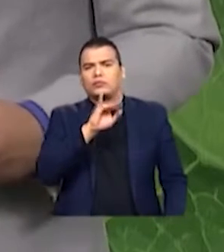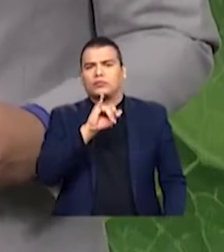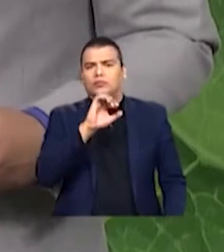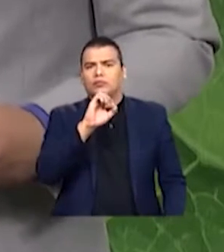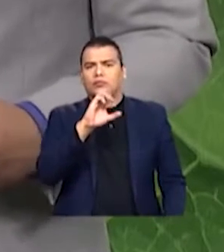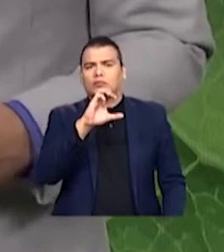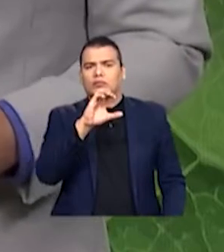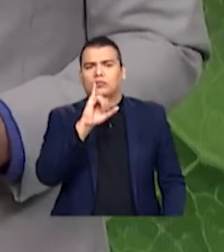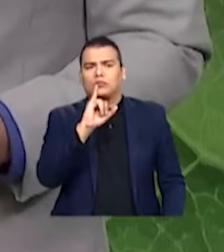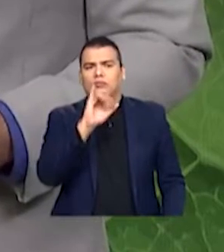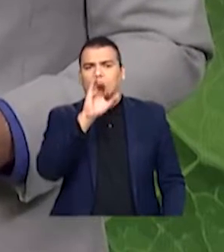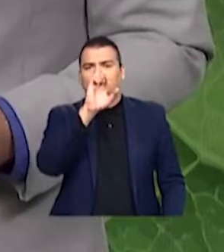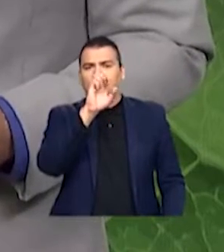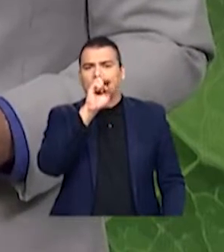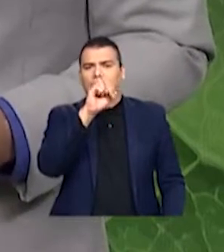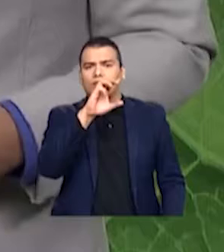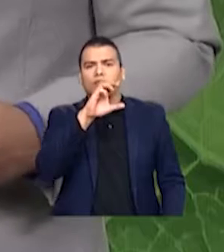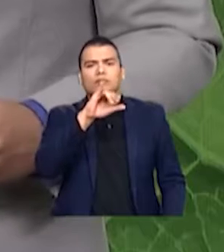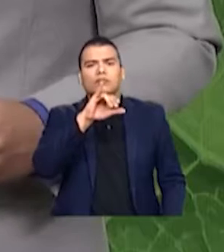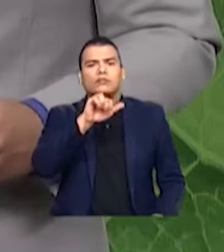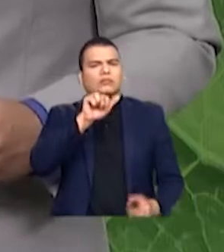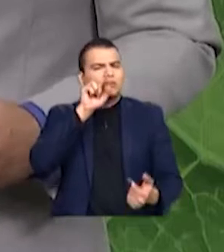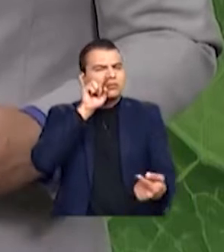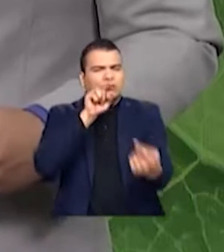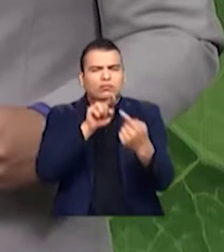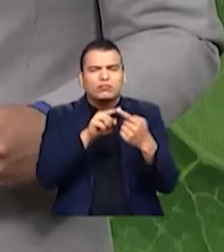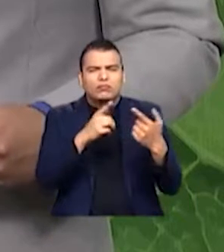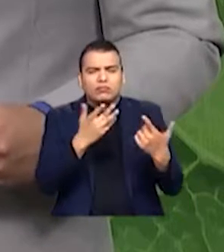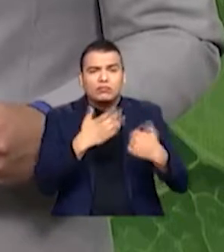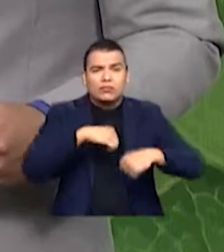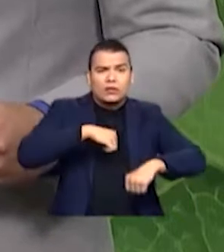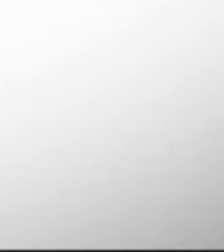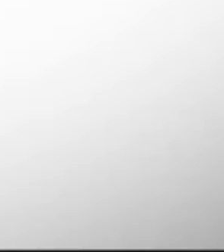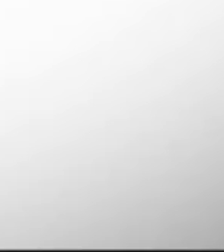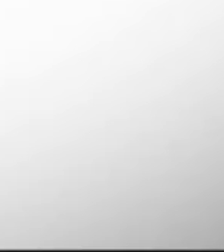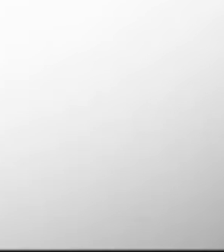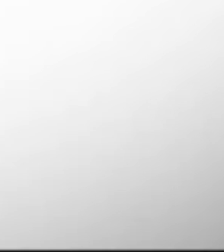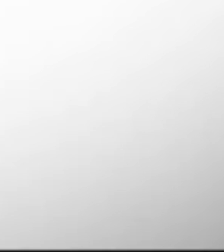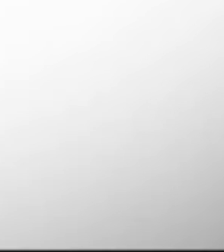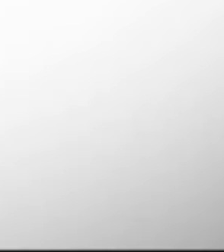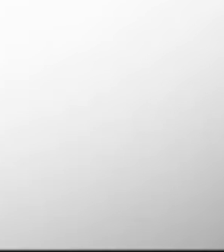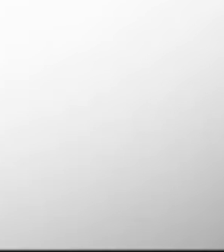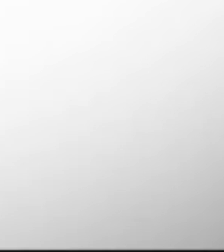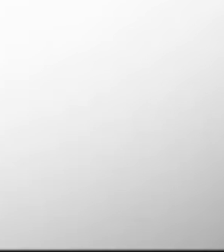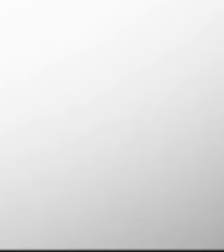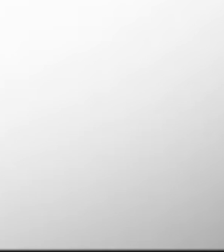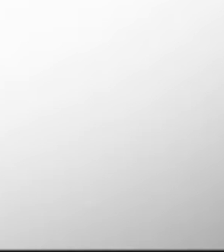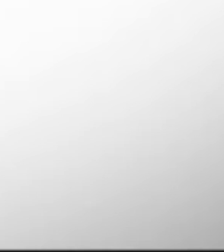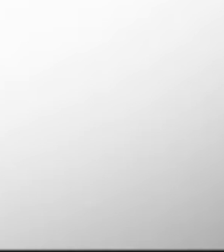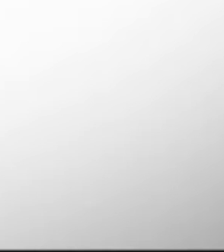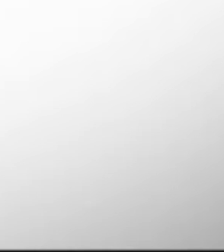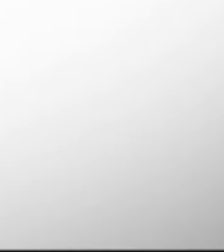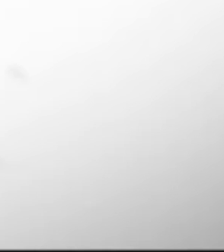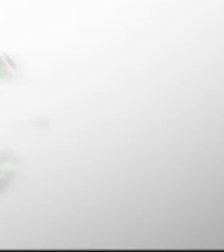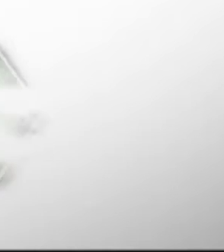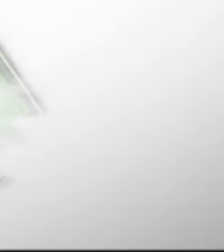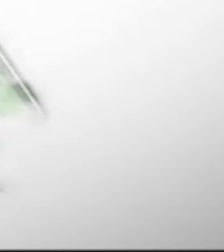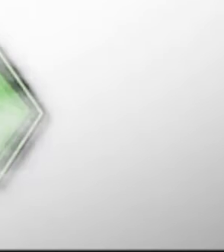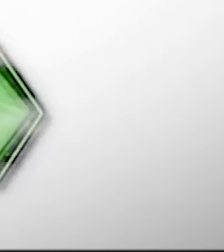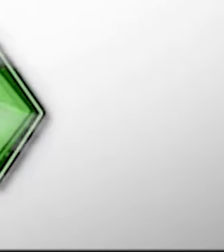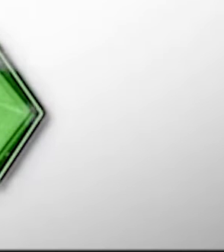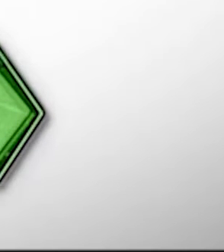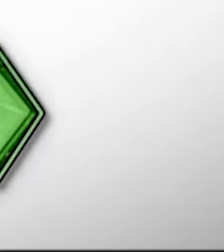e innovación que contribuyan al desarrollo sostenible en el Valle del Cauca. La biotecnología es una ciencia que se aplica a